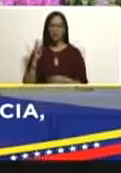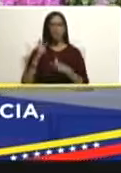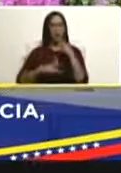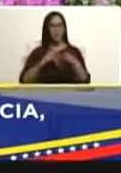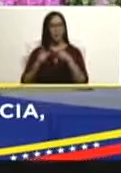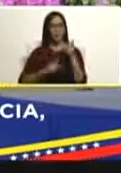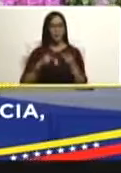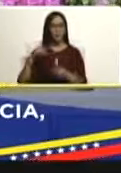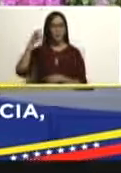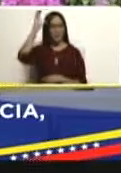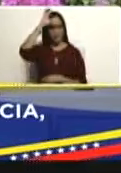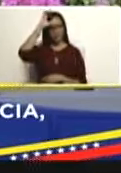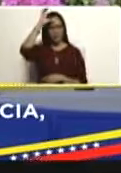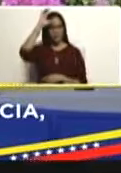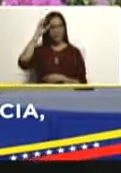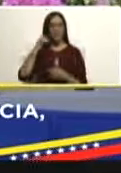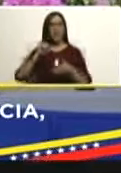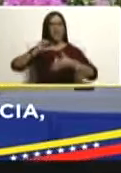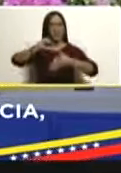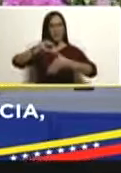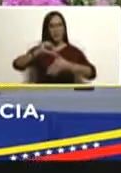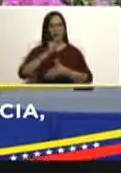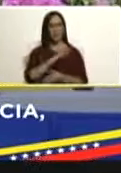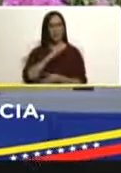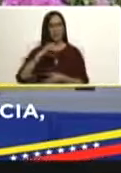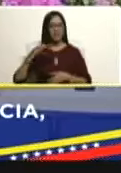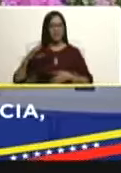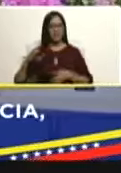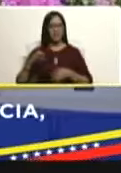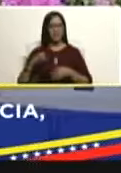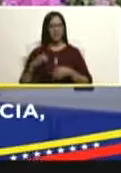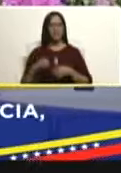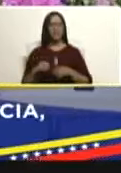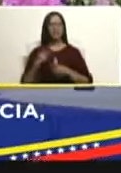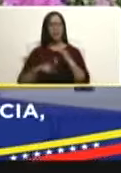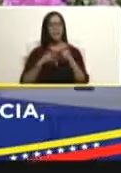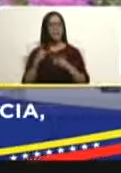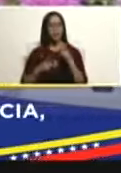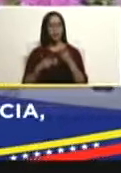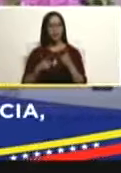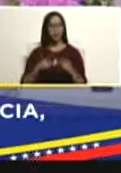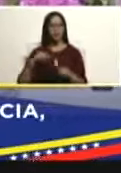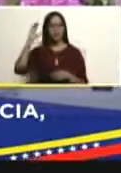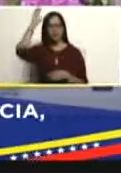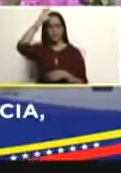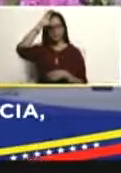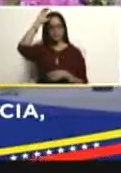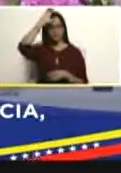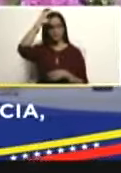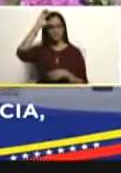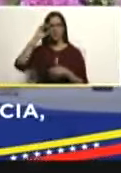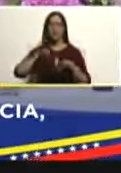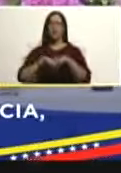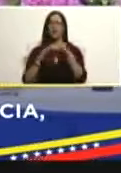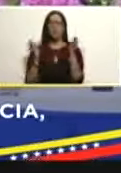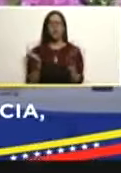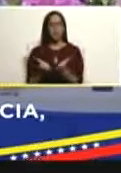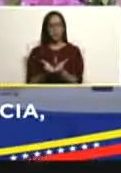de conocimiento en América Latina y el Caribe y de la producción de conocimiento en el